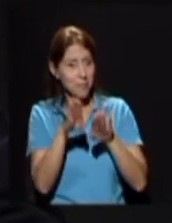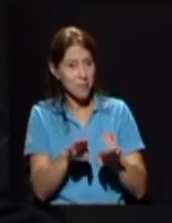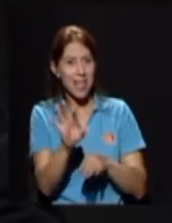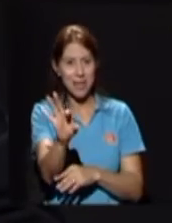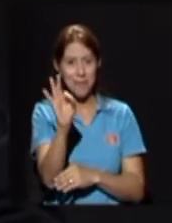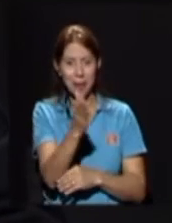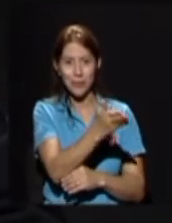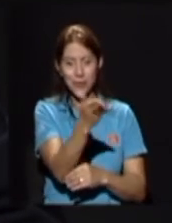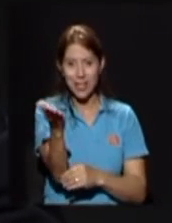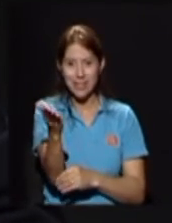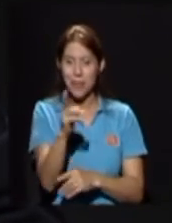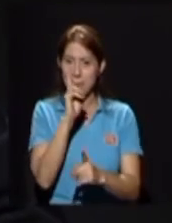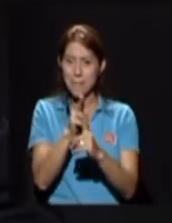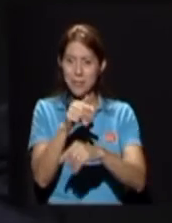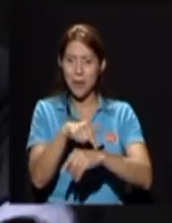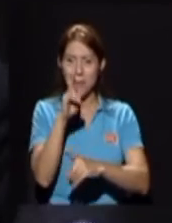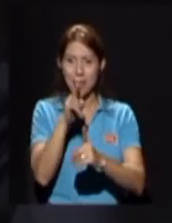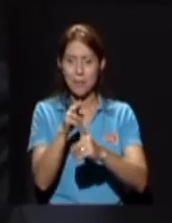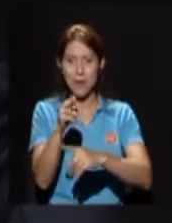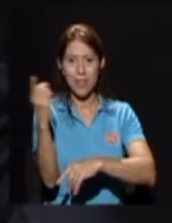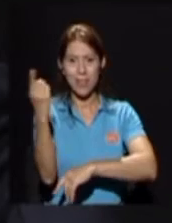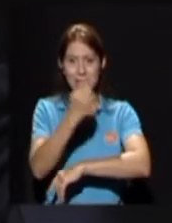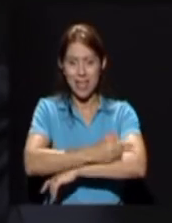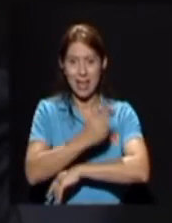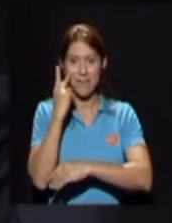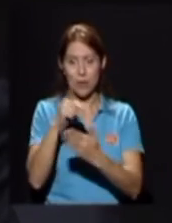a que en los mismos tiempos y circunstancias en que nos